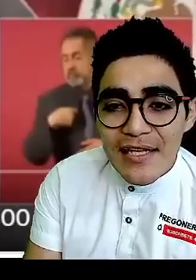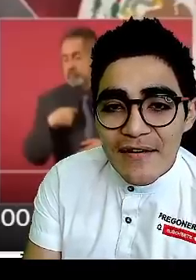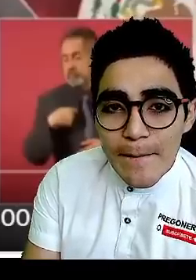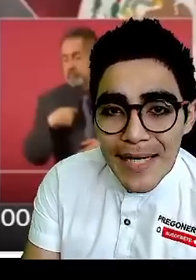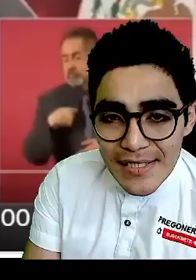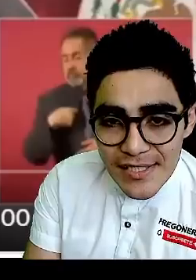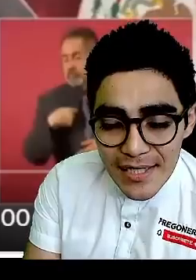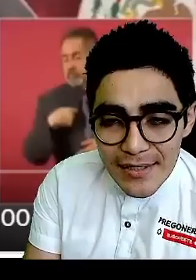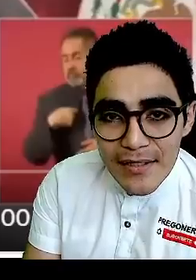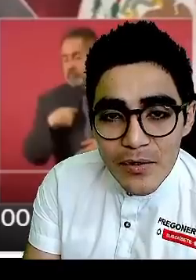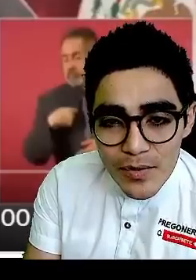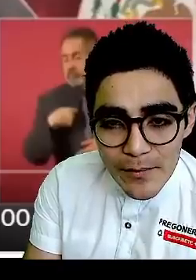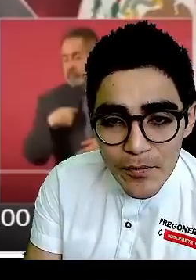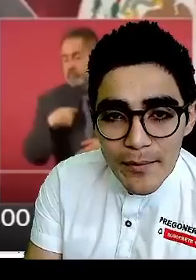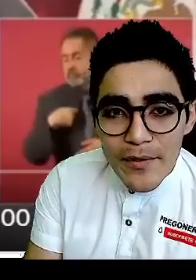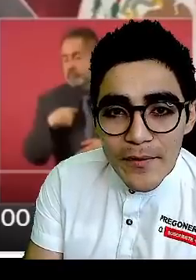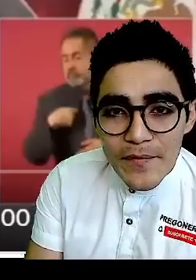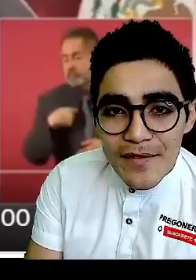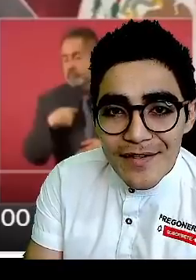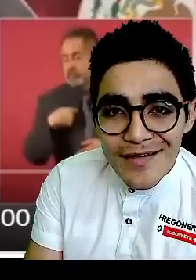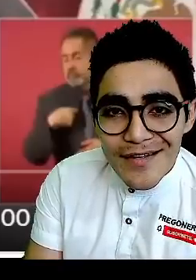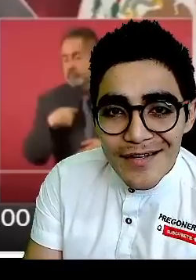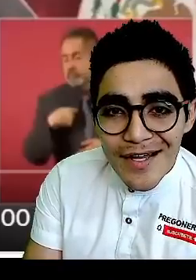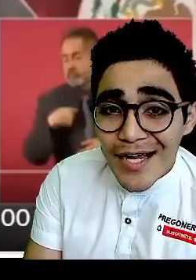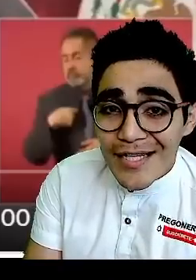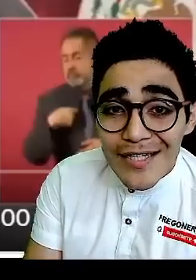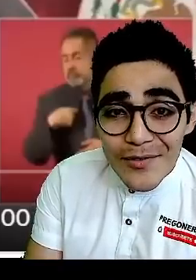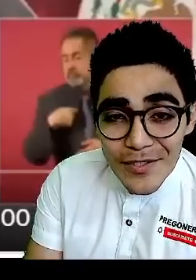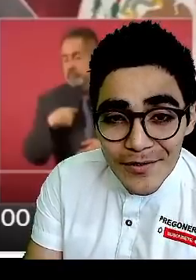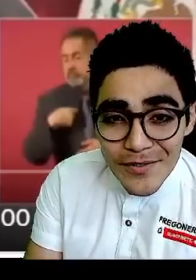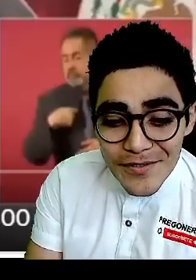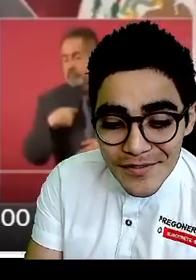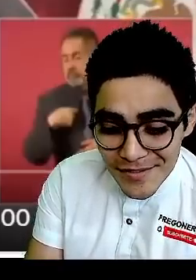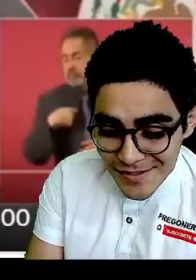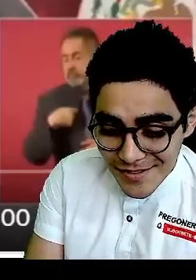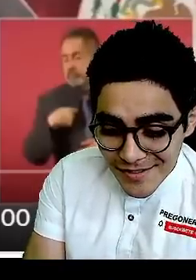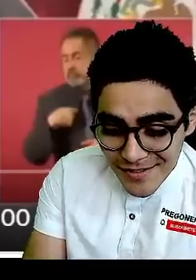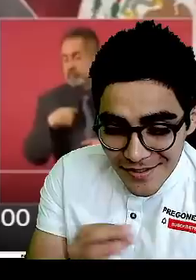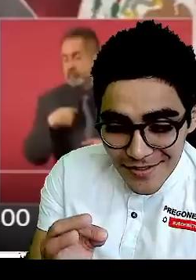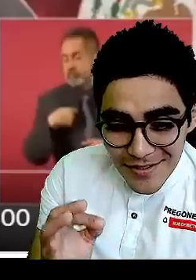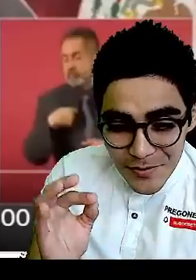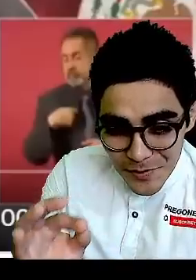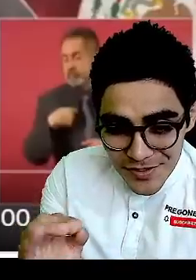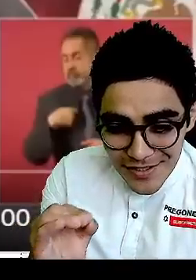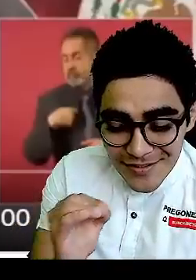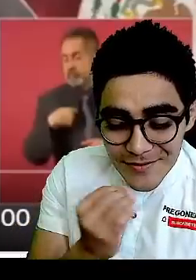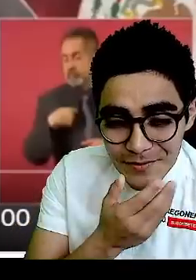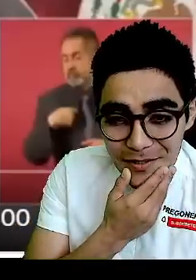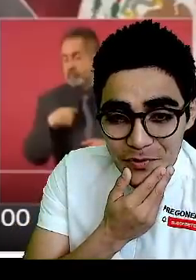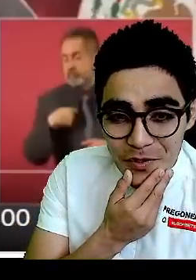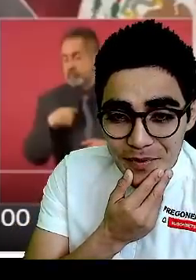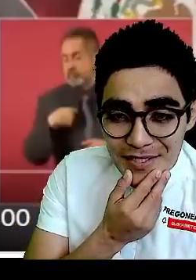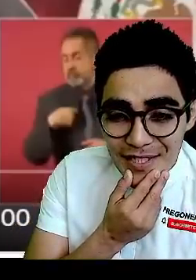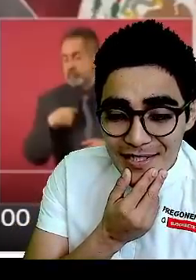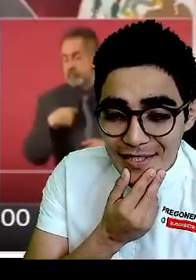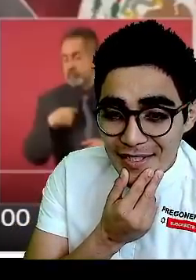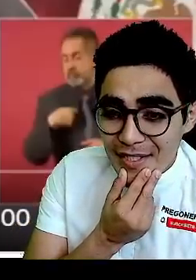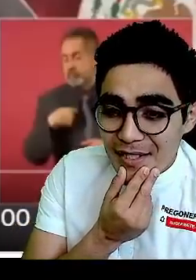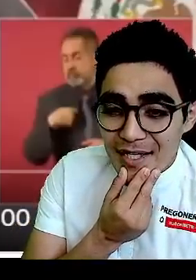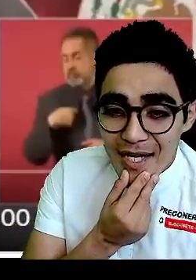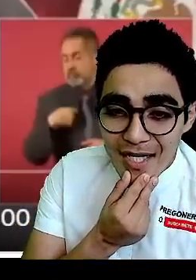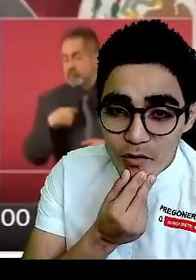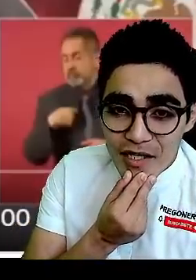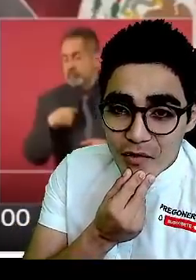es marchar con el pueblo andan dolidos quiero mostrar esto que anunció el presidente